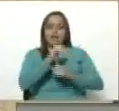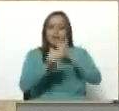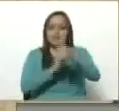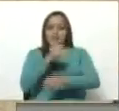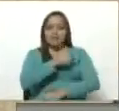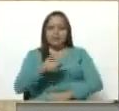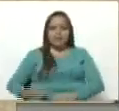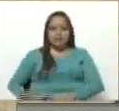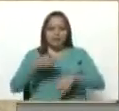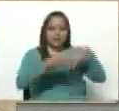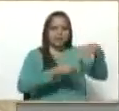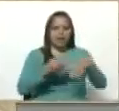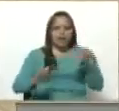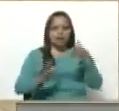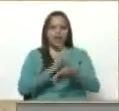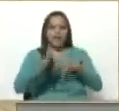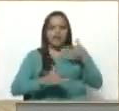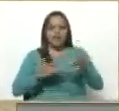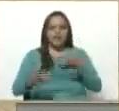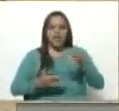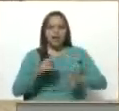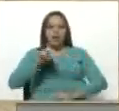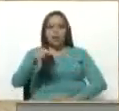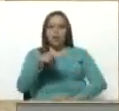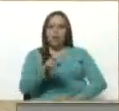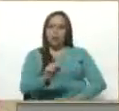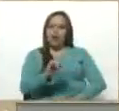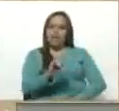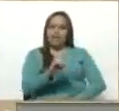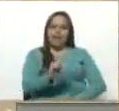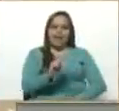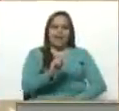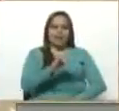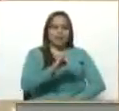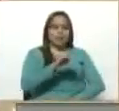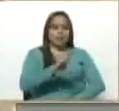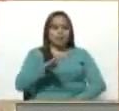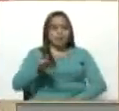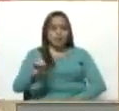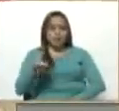marco de la operación Guaycaipuro 2. Retornamos a los estudios en Caracas con la información. Adelante.